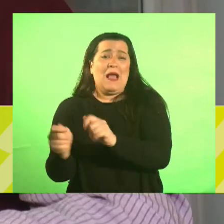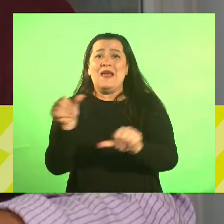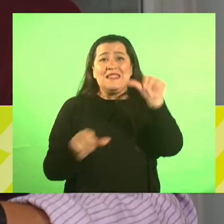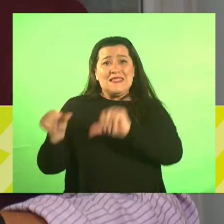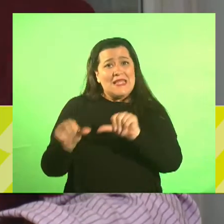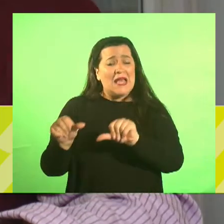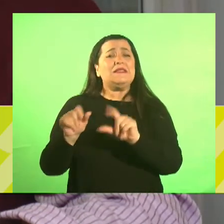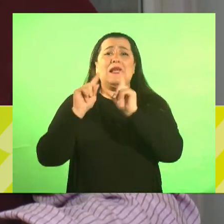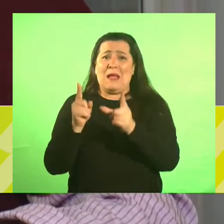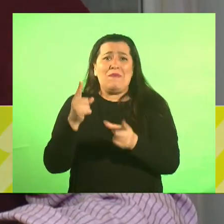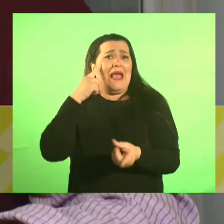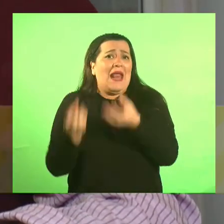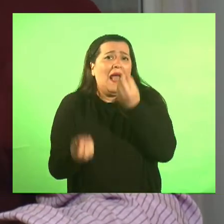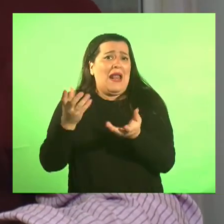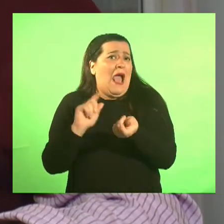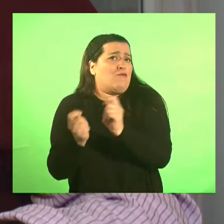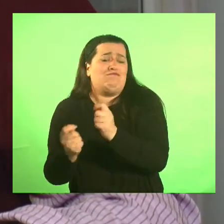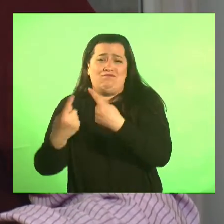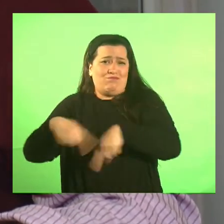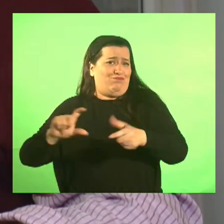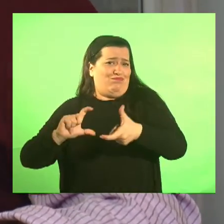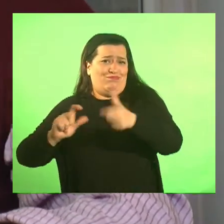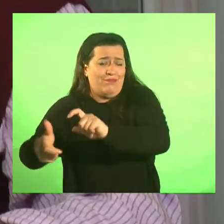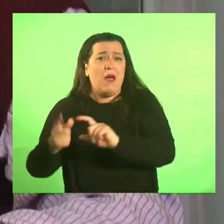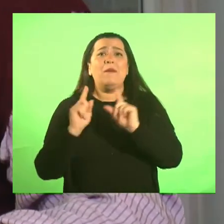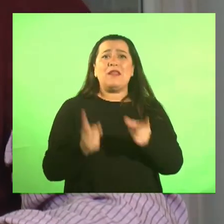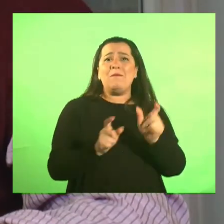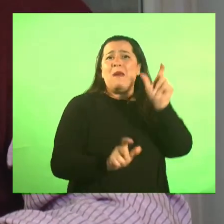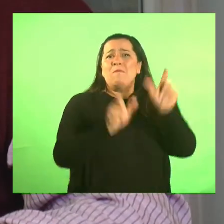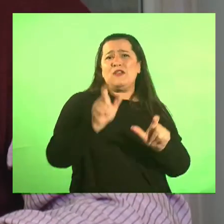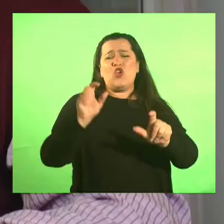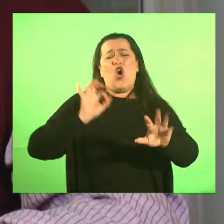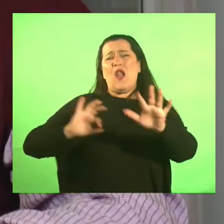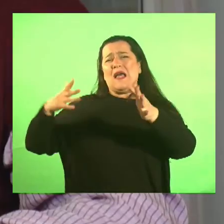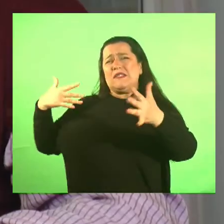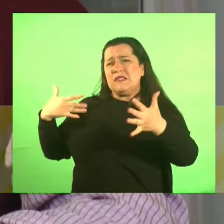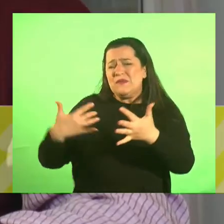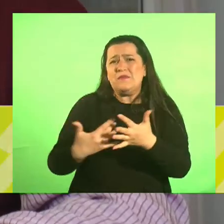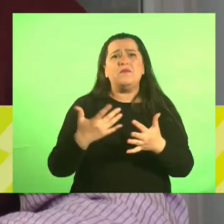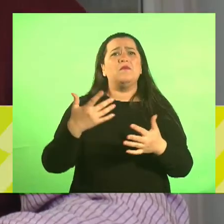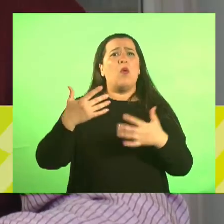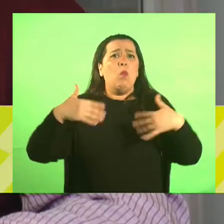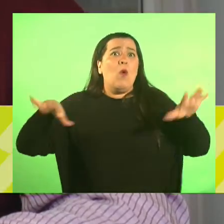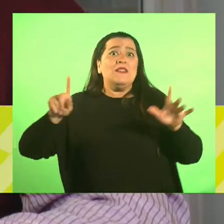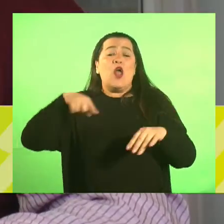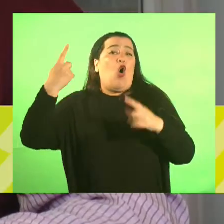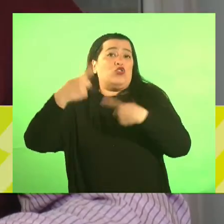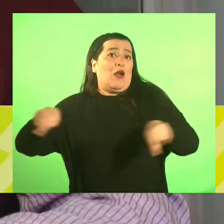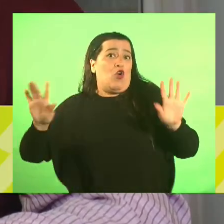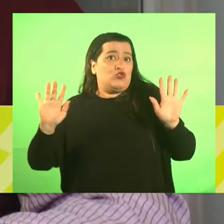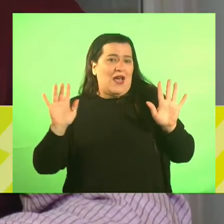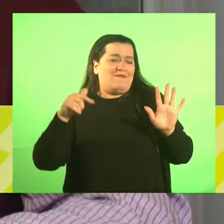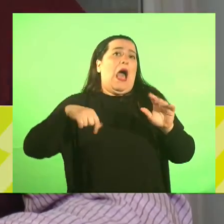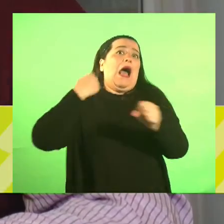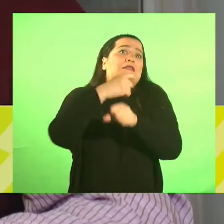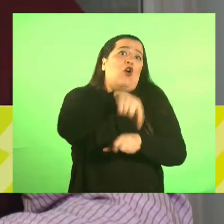forma de creer. Pero también es cierto que la humanidad, la especie, ¿no? En algún momento pudo haber sido otra cosa. Pero en ese